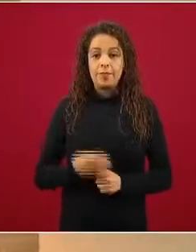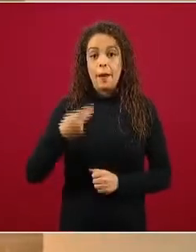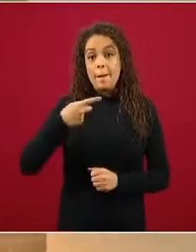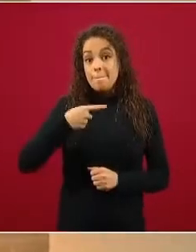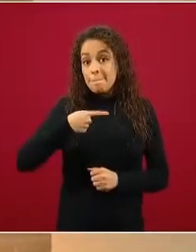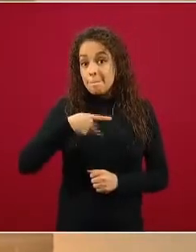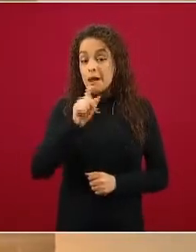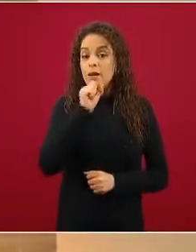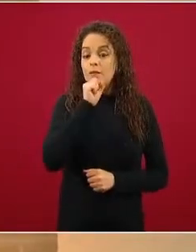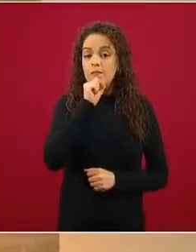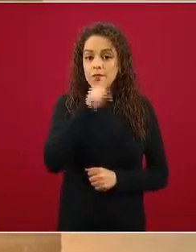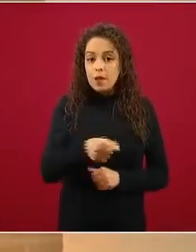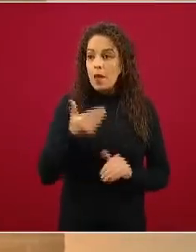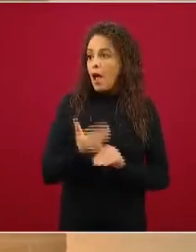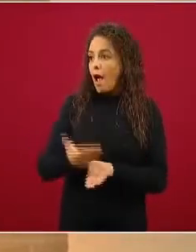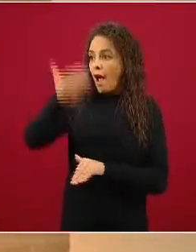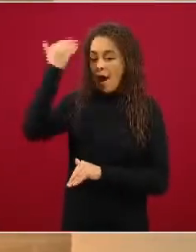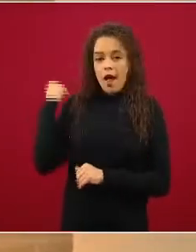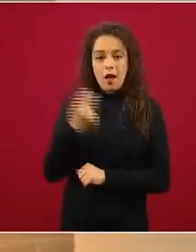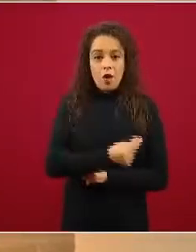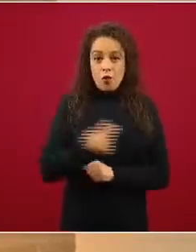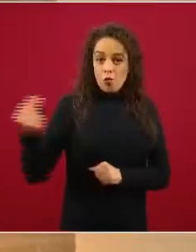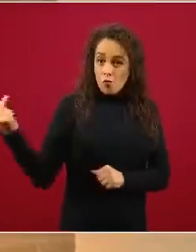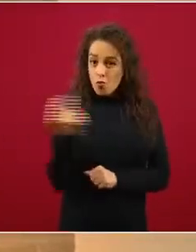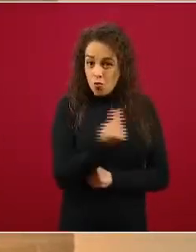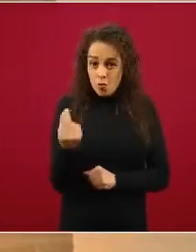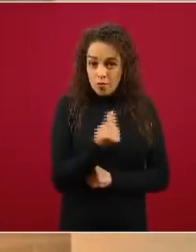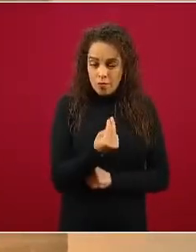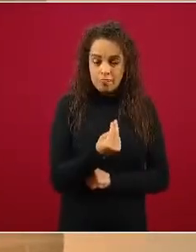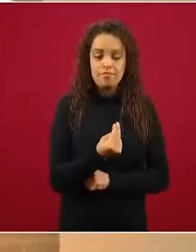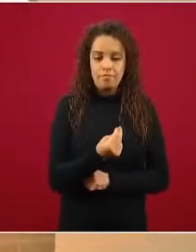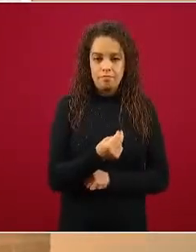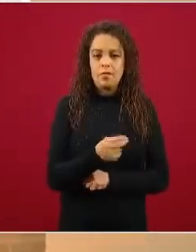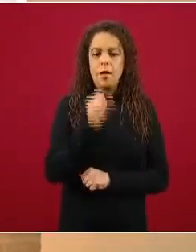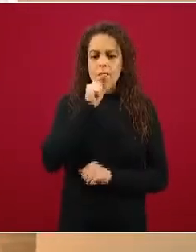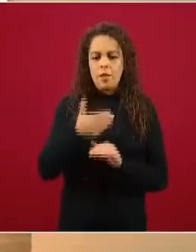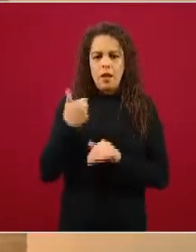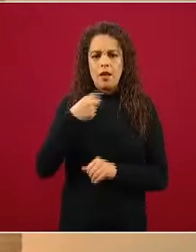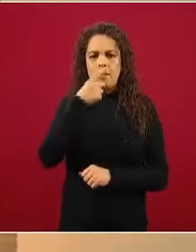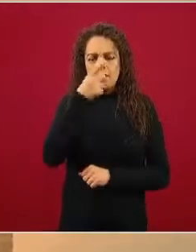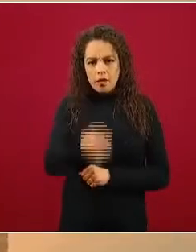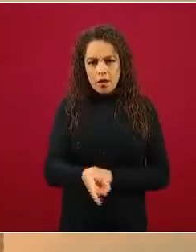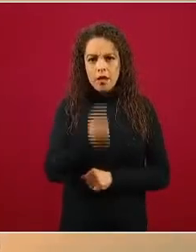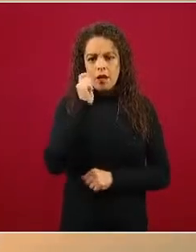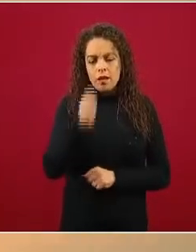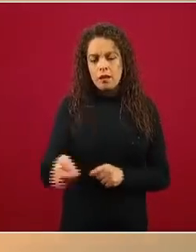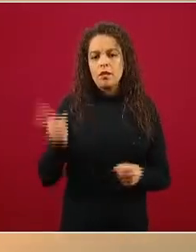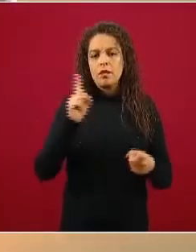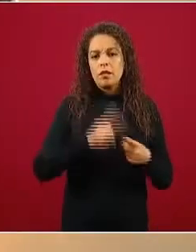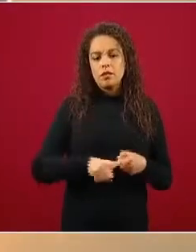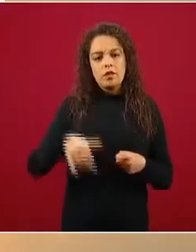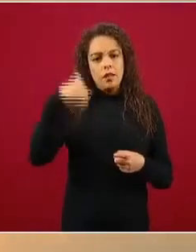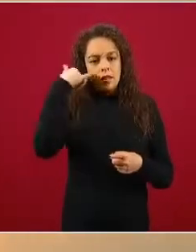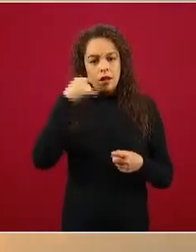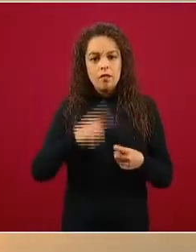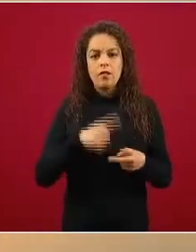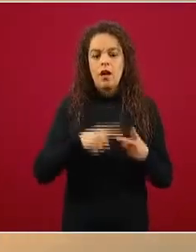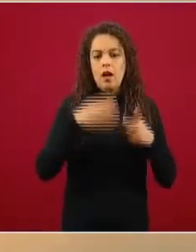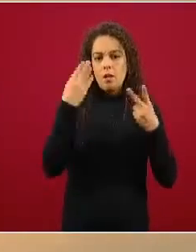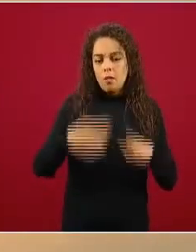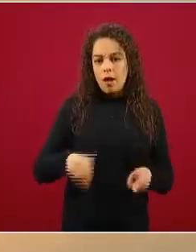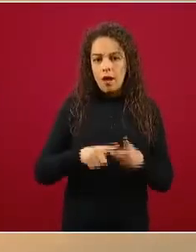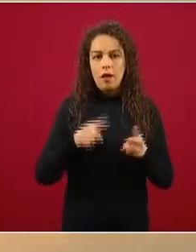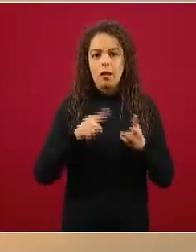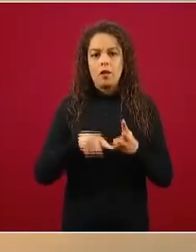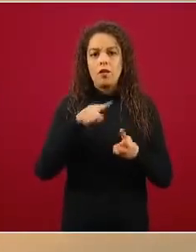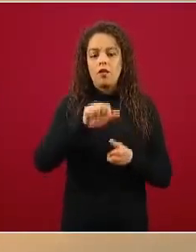esenciales originales, los que acabo de mencionar: los bancos, los medios de comunicación, las telecomunicaciones, los servicios de